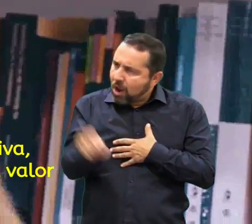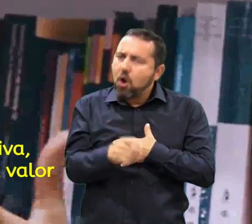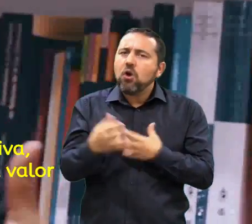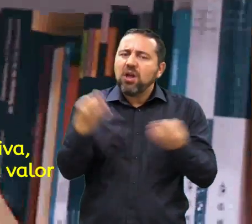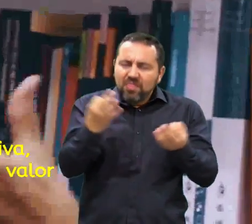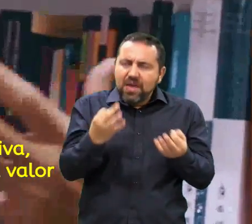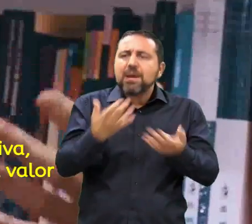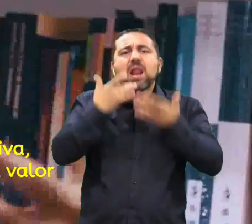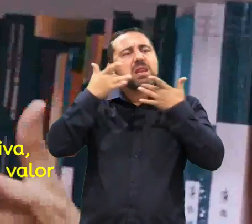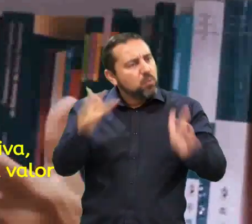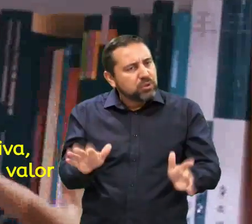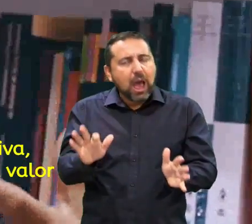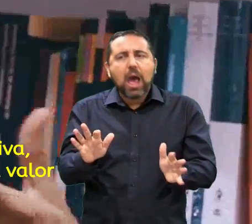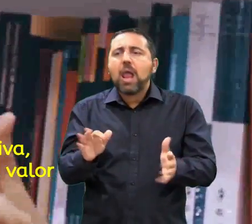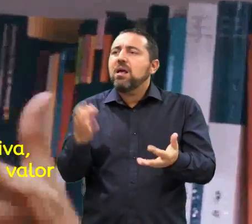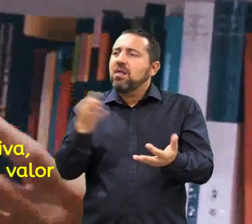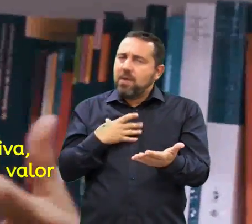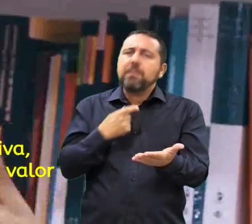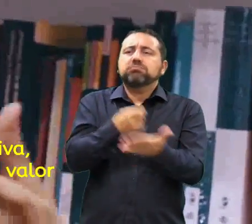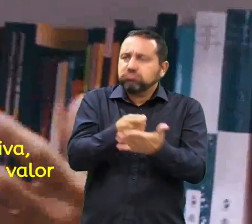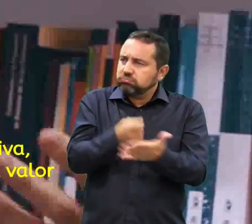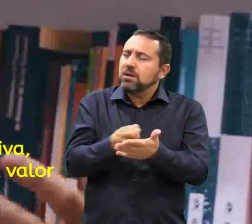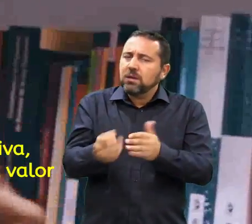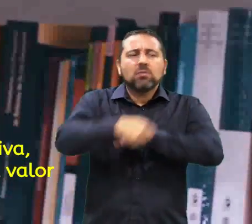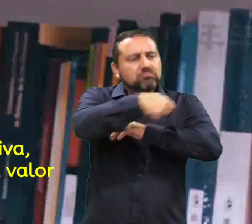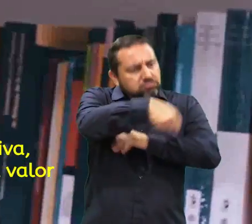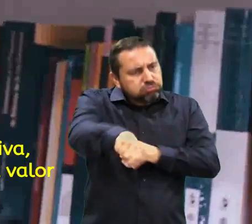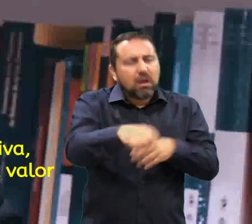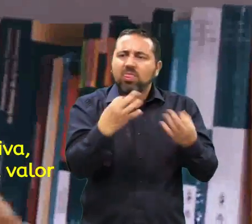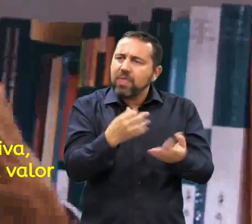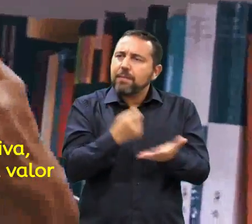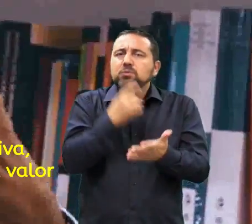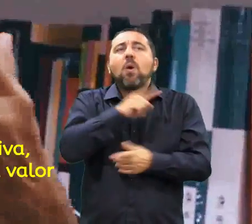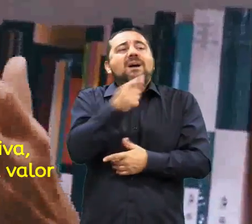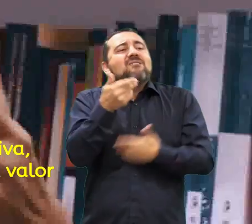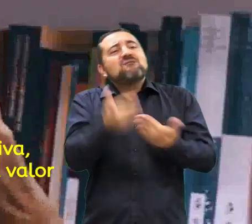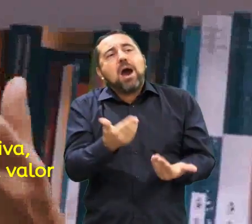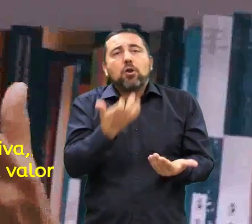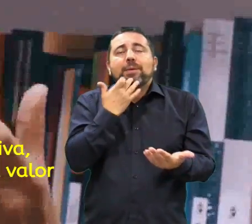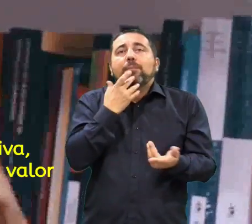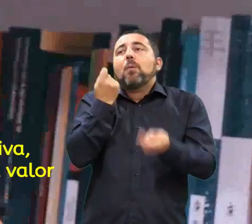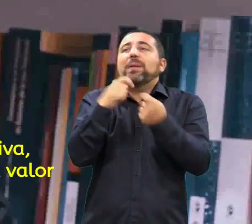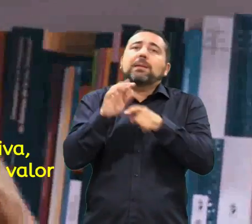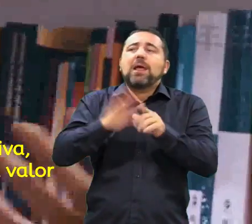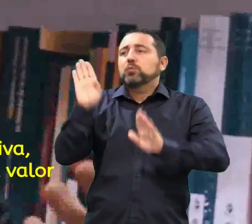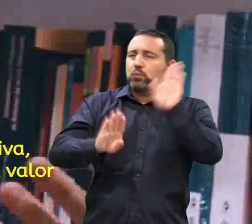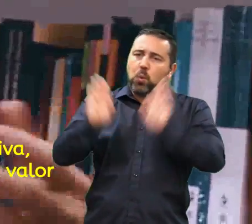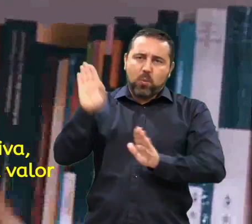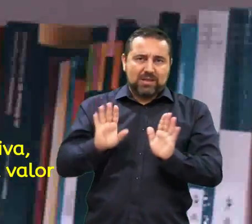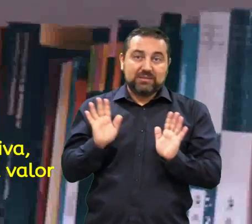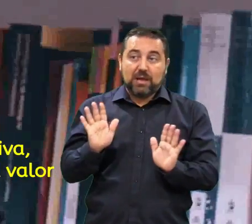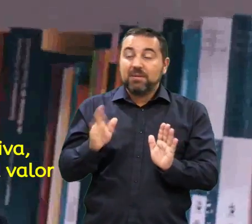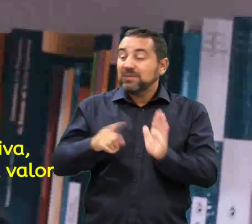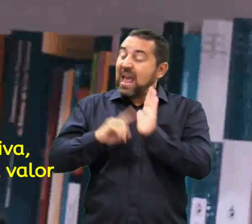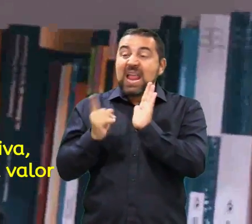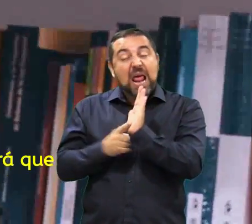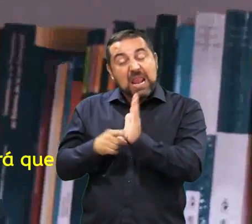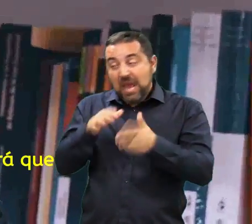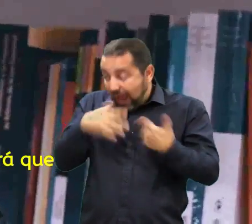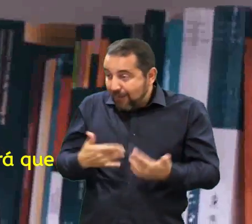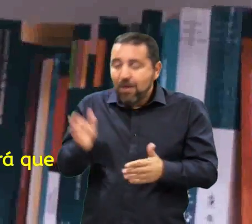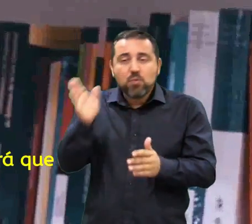valor fijado de una manera objetiva, neutral, y que corresponda más o menos al valor de venta en subasta de esa